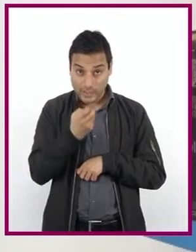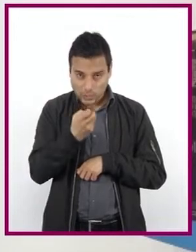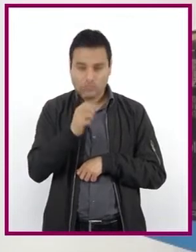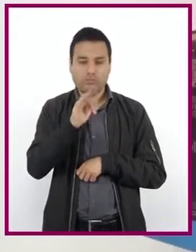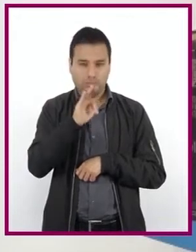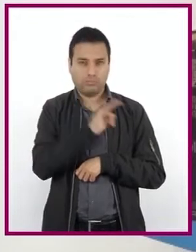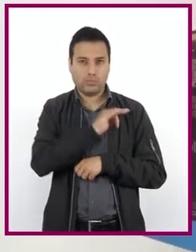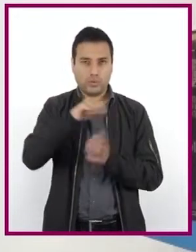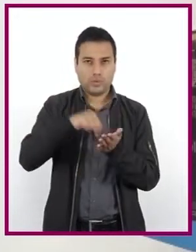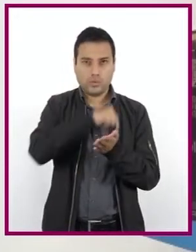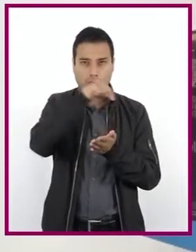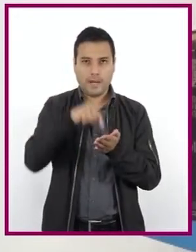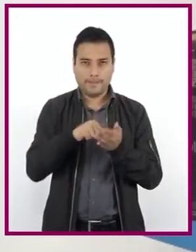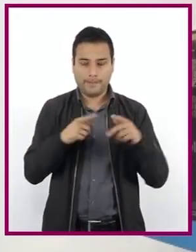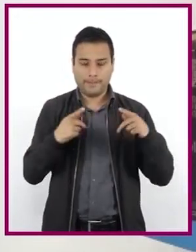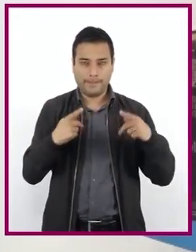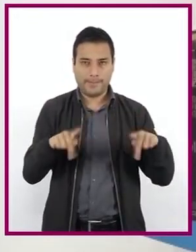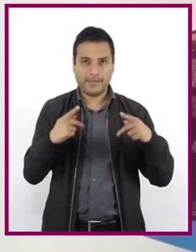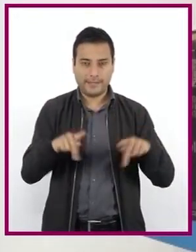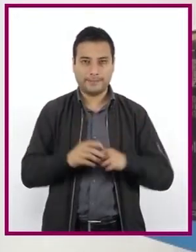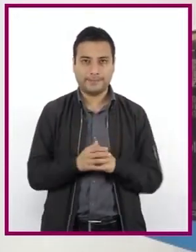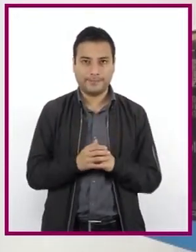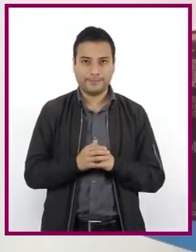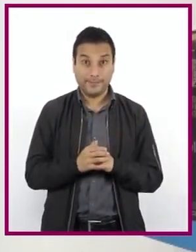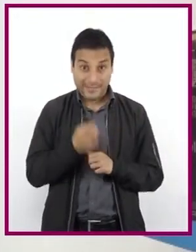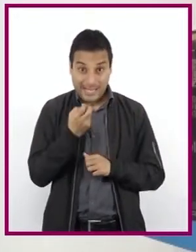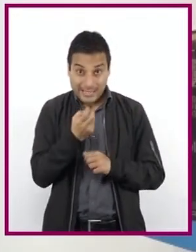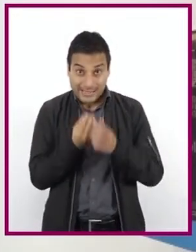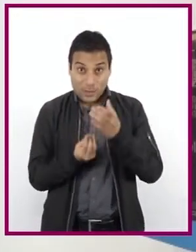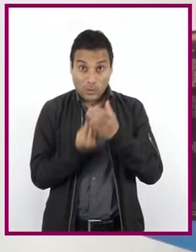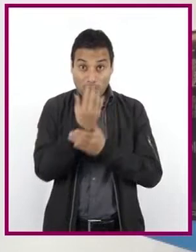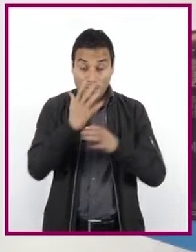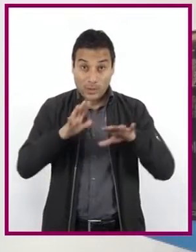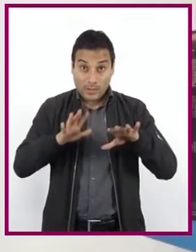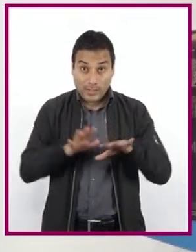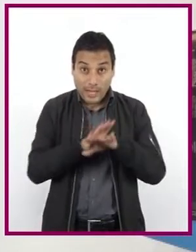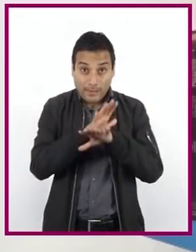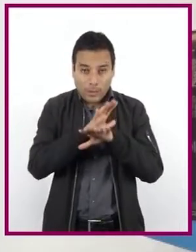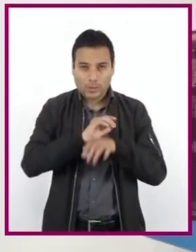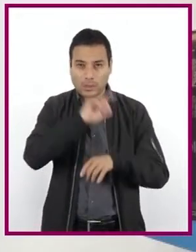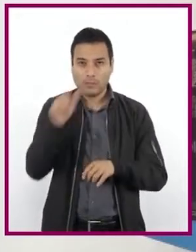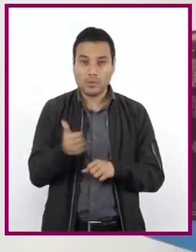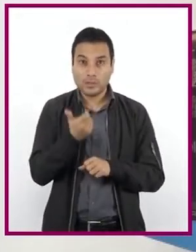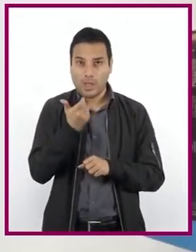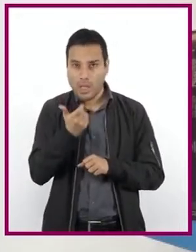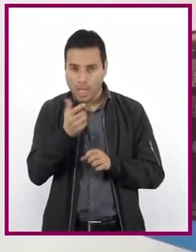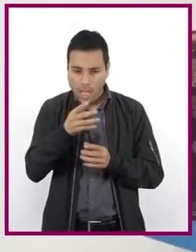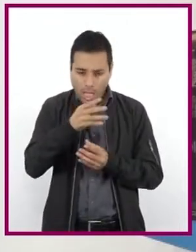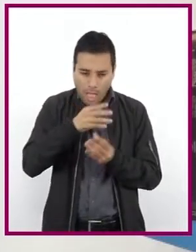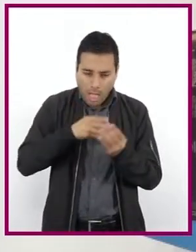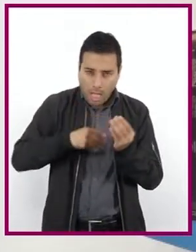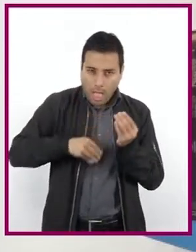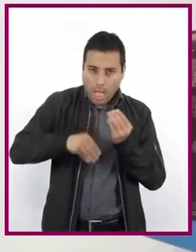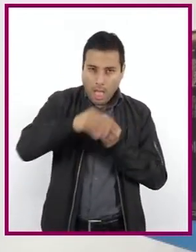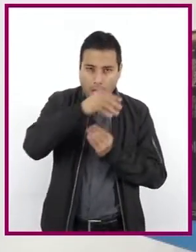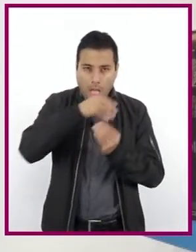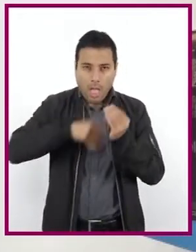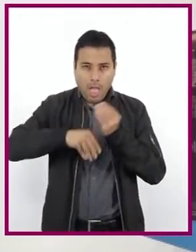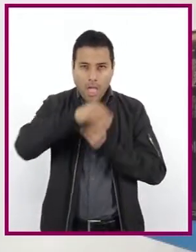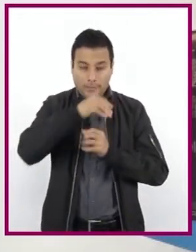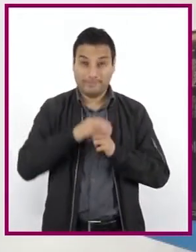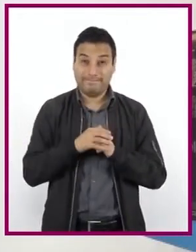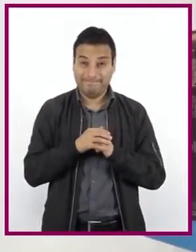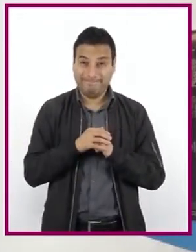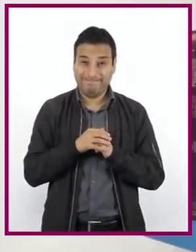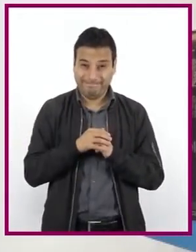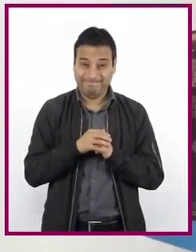venta. La aplicación de esta nueva medida afectó la economía de todos aquellos sectores